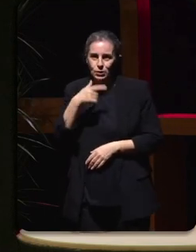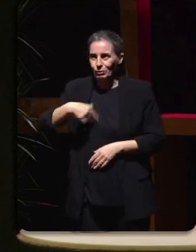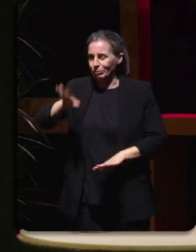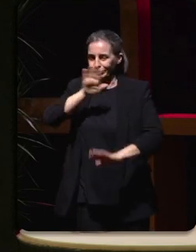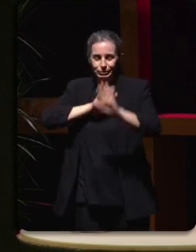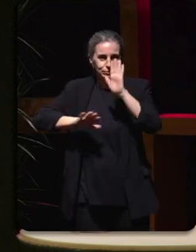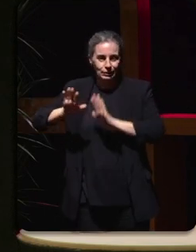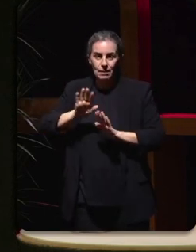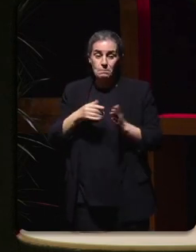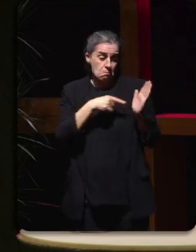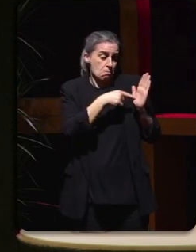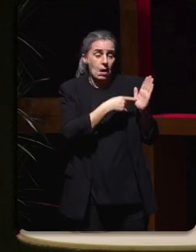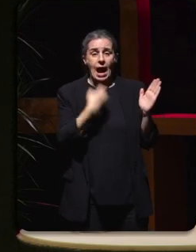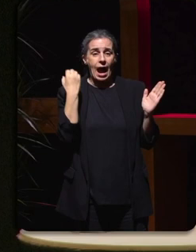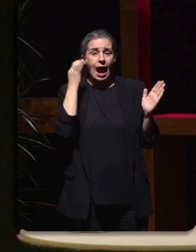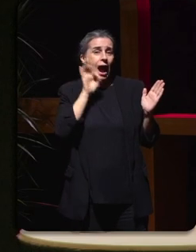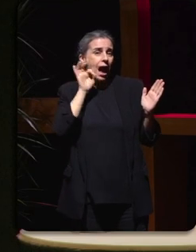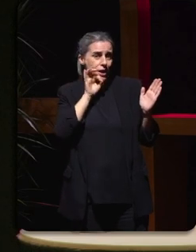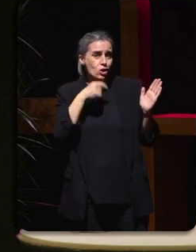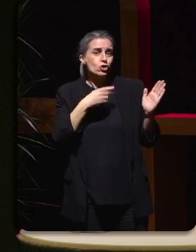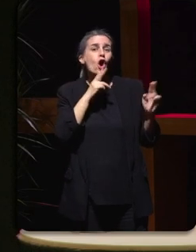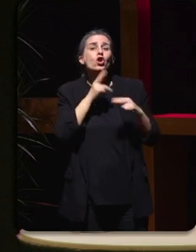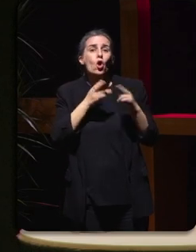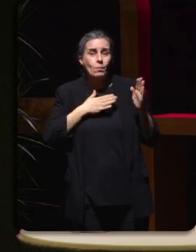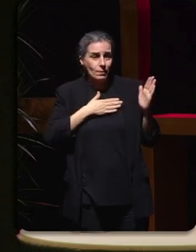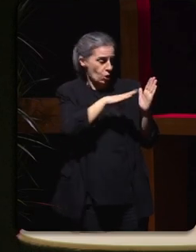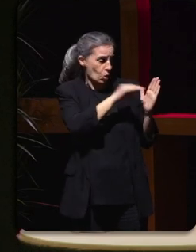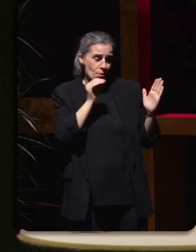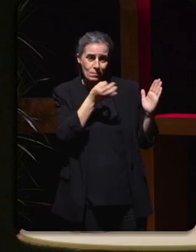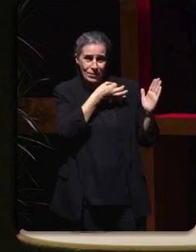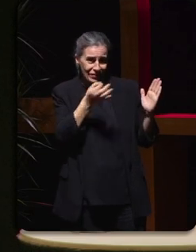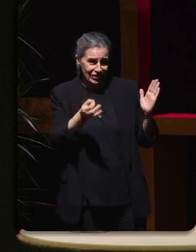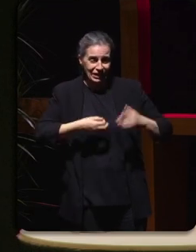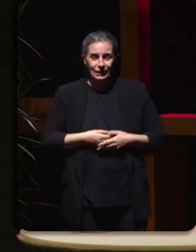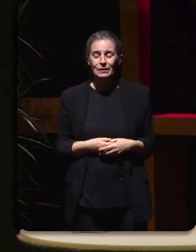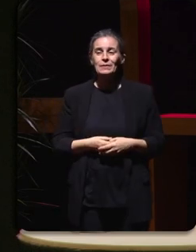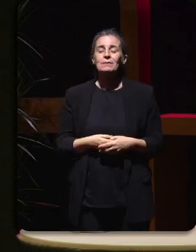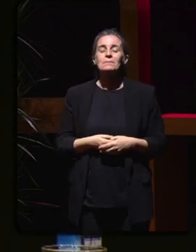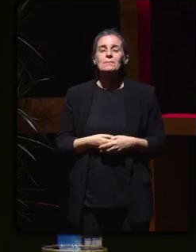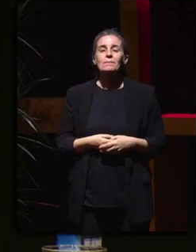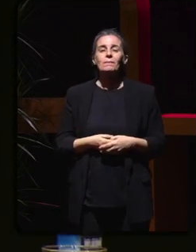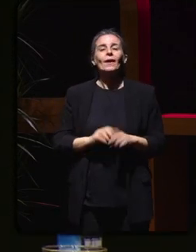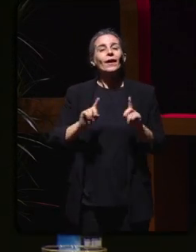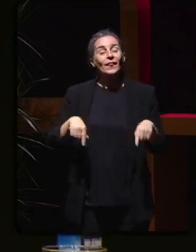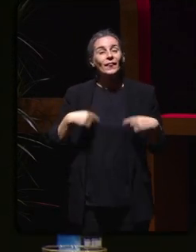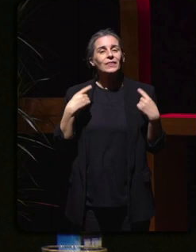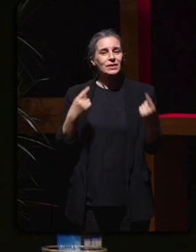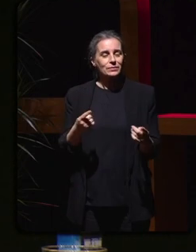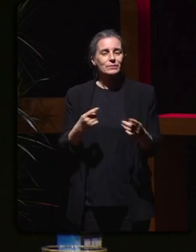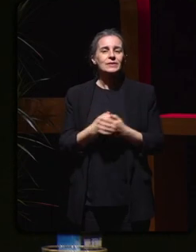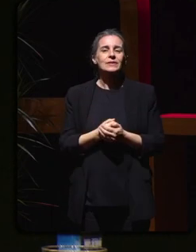ni dónde estaba yo pero era Gallego mi nombre lo entendía y después me hacen